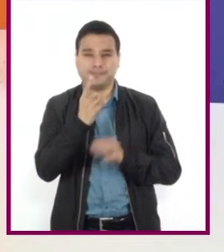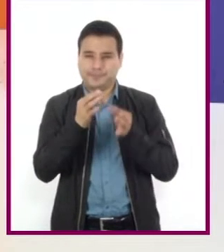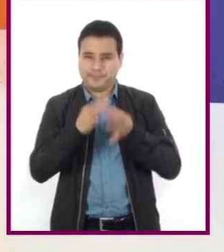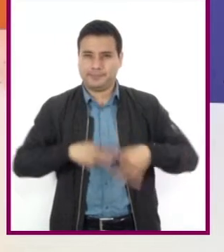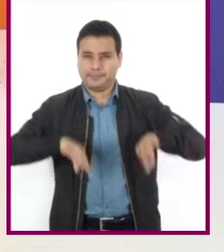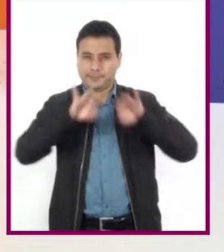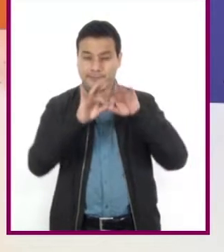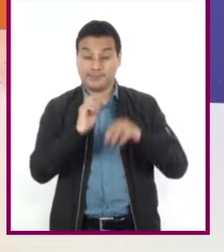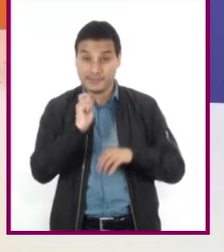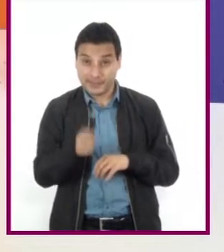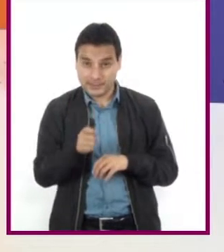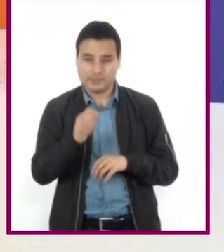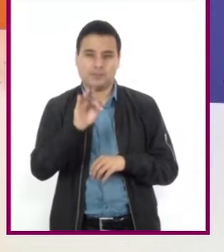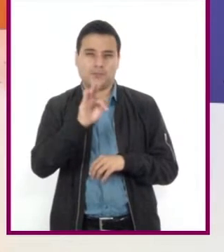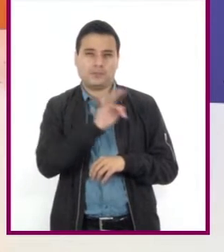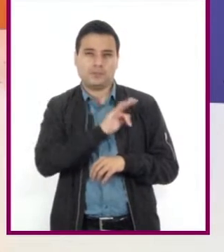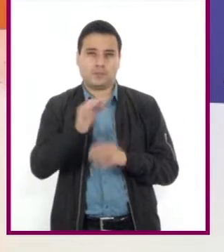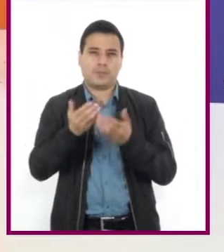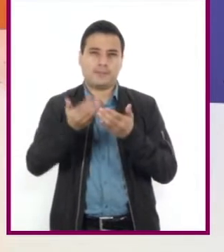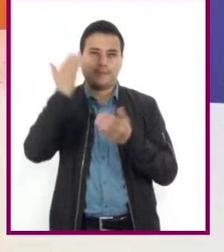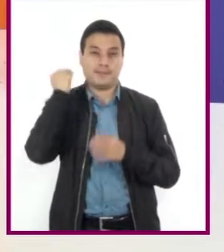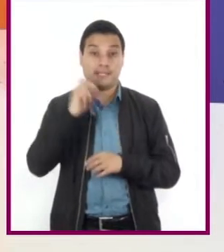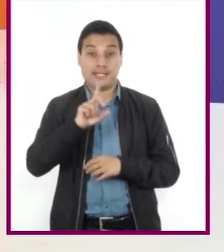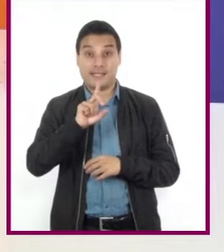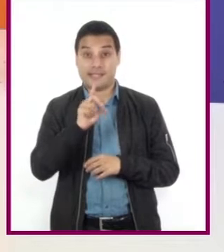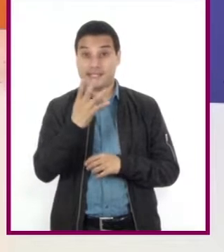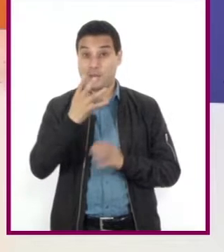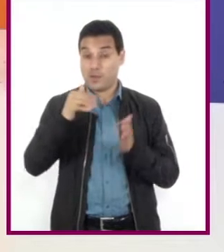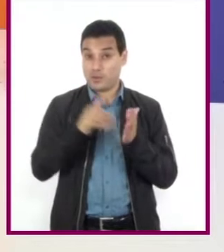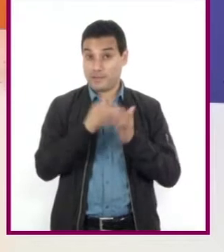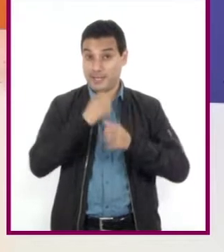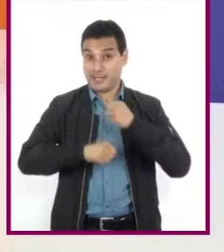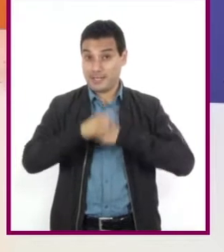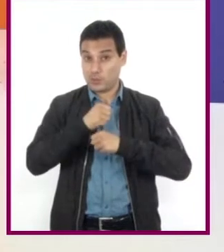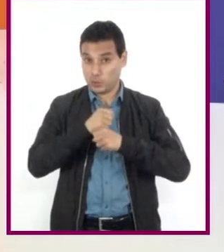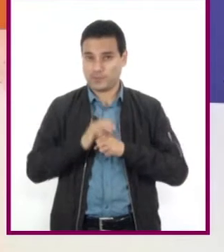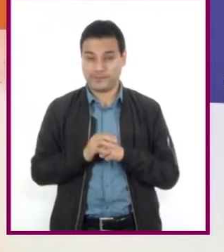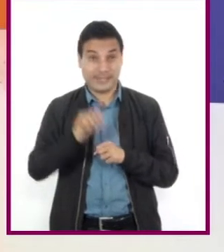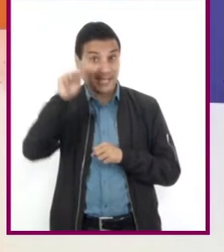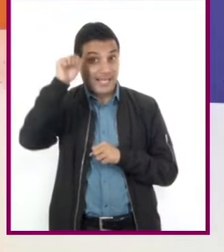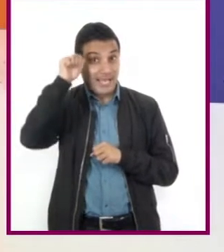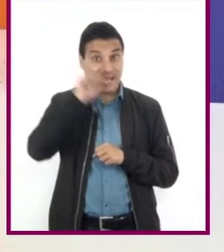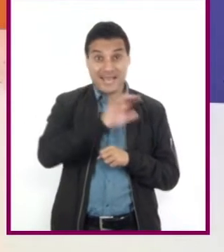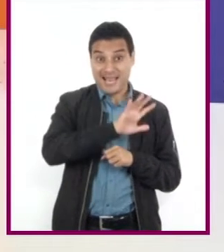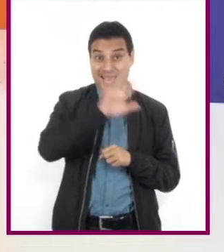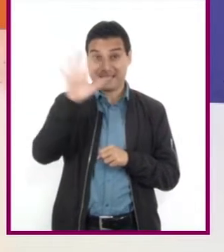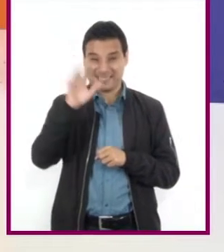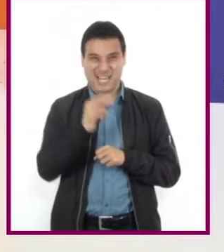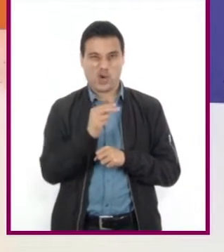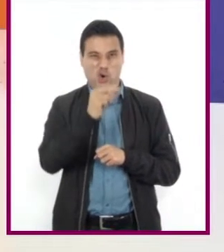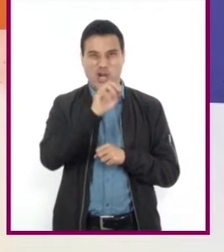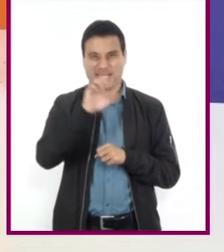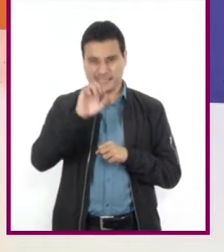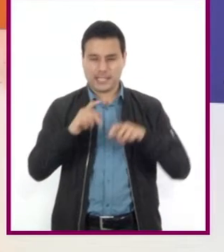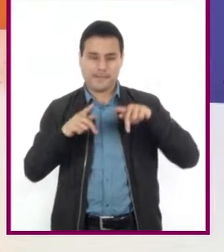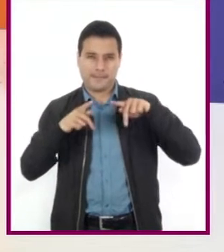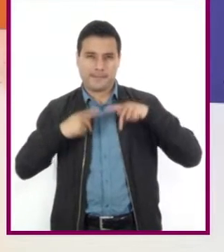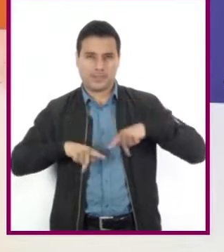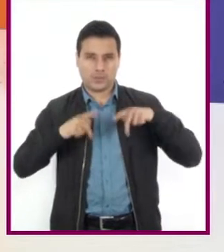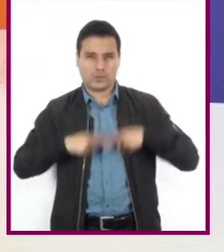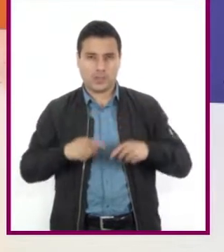hace aproximadamente 34.000 años, provenientes del noreste de Asia, migraciones de grupos nómadas, es